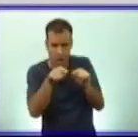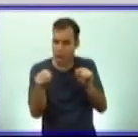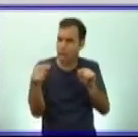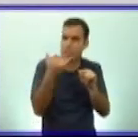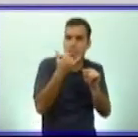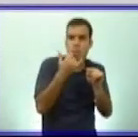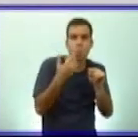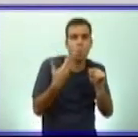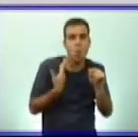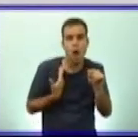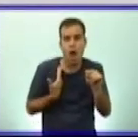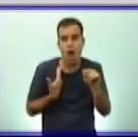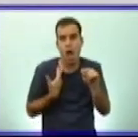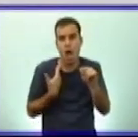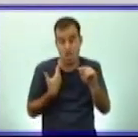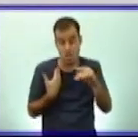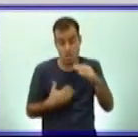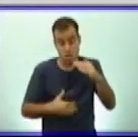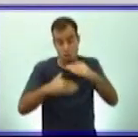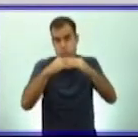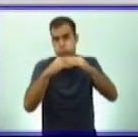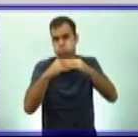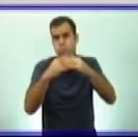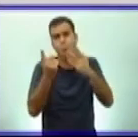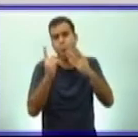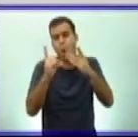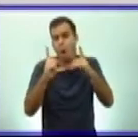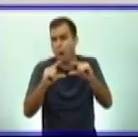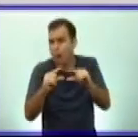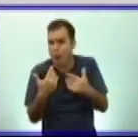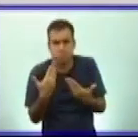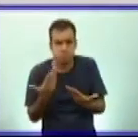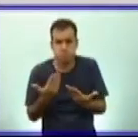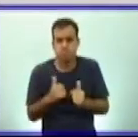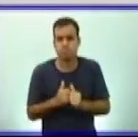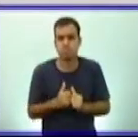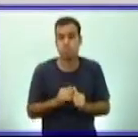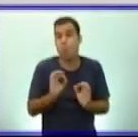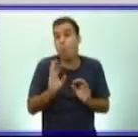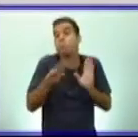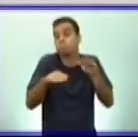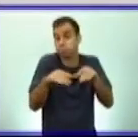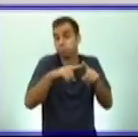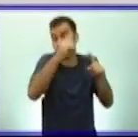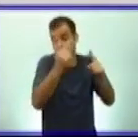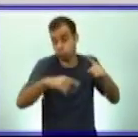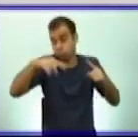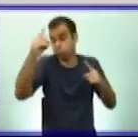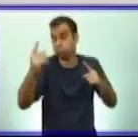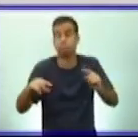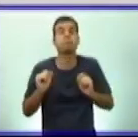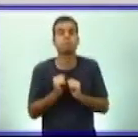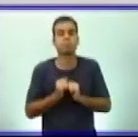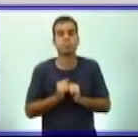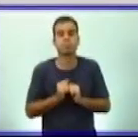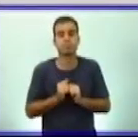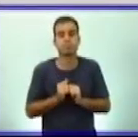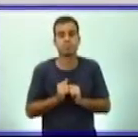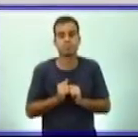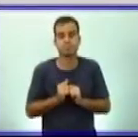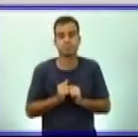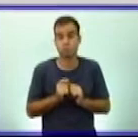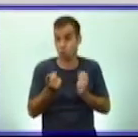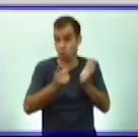del capacitor y de la frecuencia de las oscilaciones forzadas. Es decir, que en estos casos la corriente es función de estos